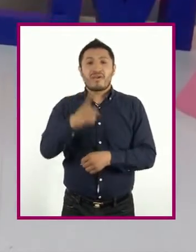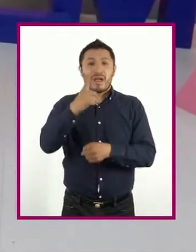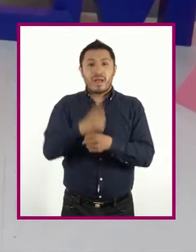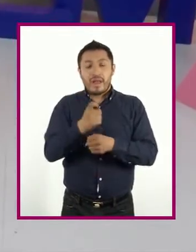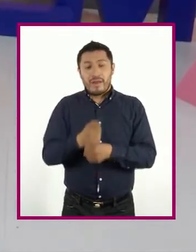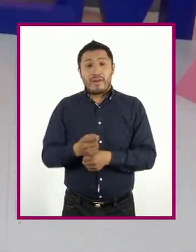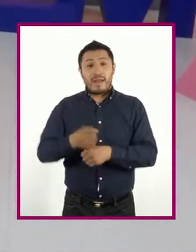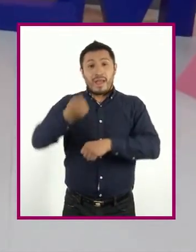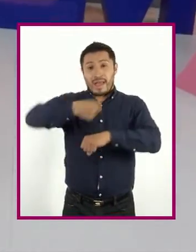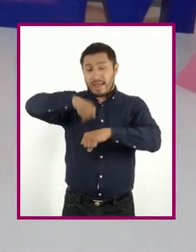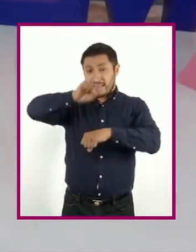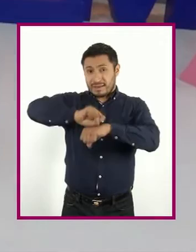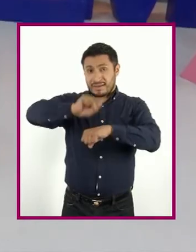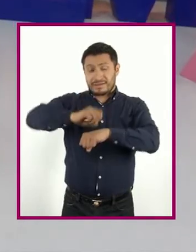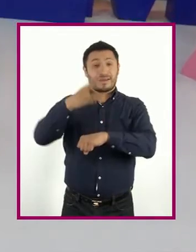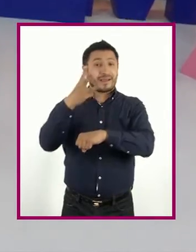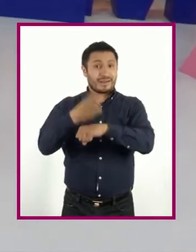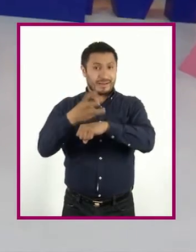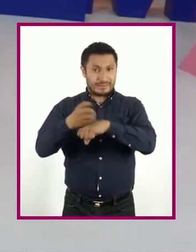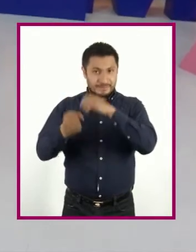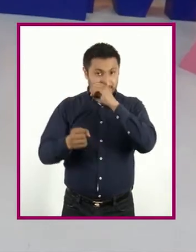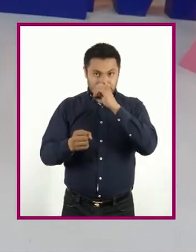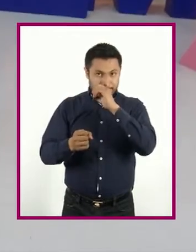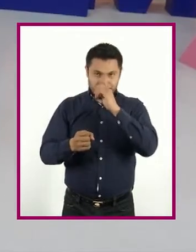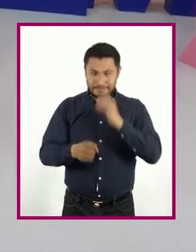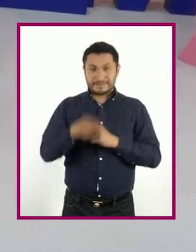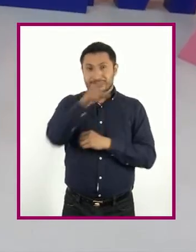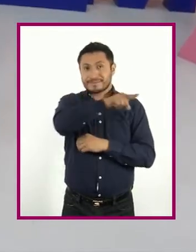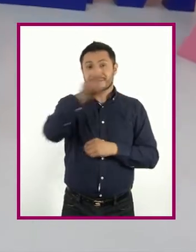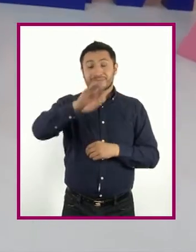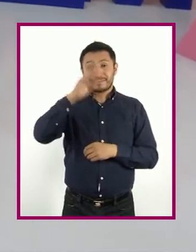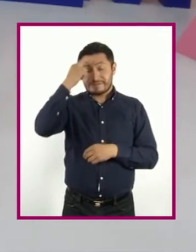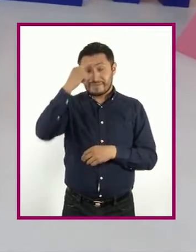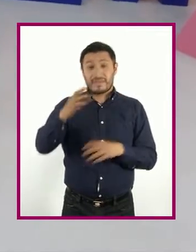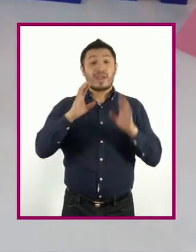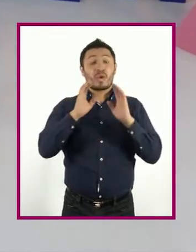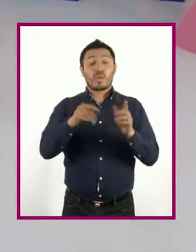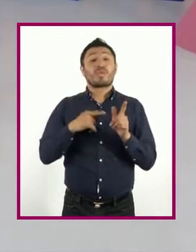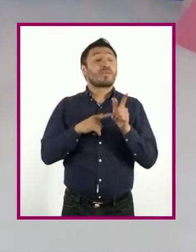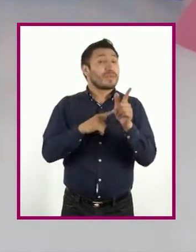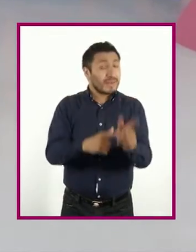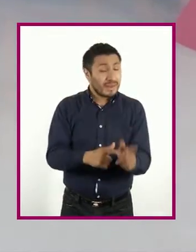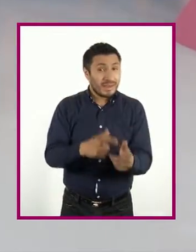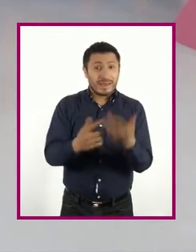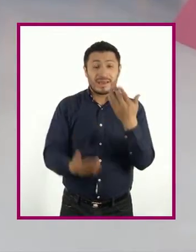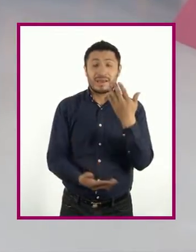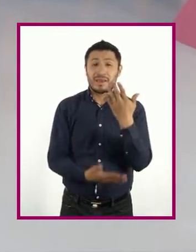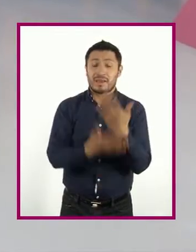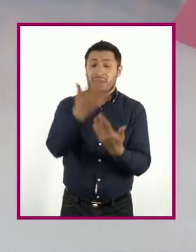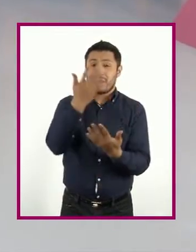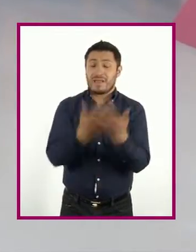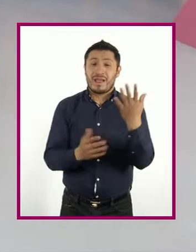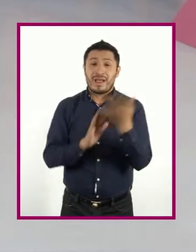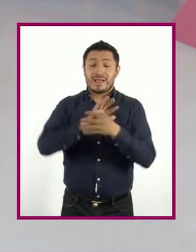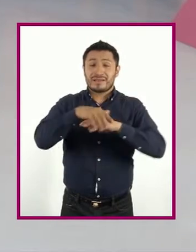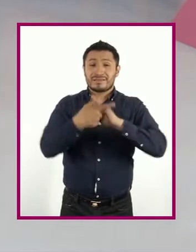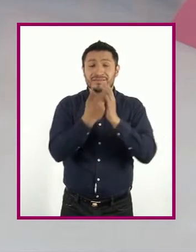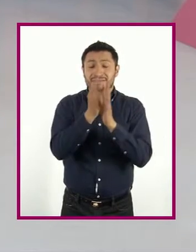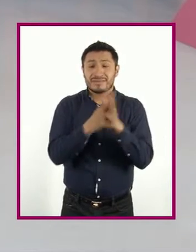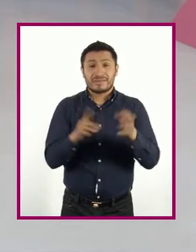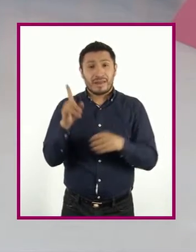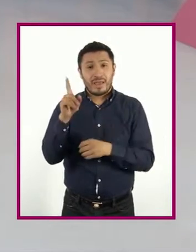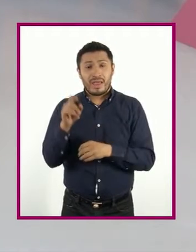de secundaria. Antes de iniciar, les recuerdo que debemos seguir cuidándonos, lavando frecuentemente nuestras manos con agua